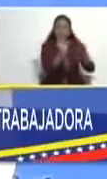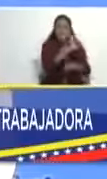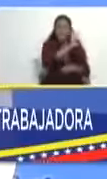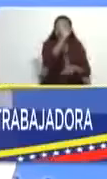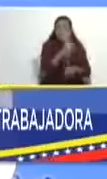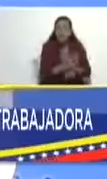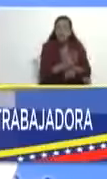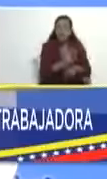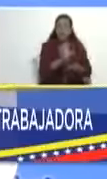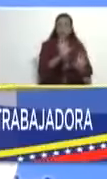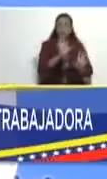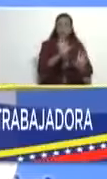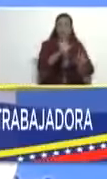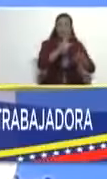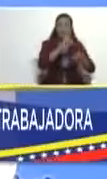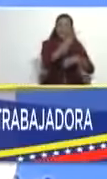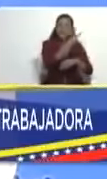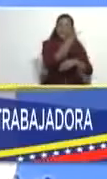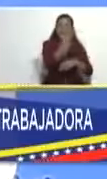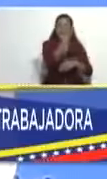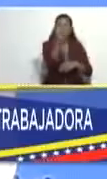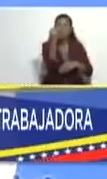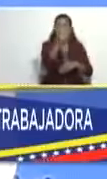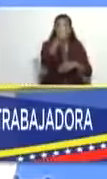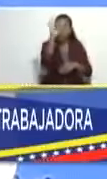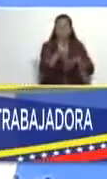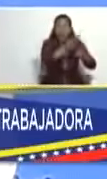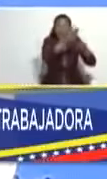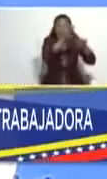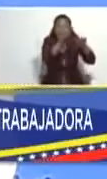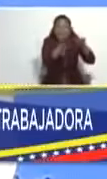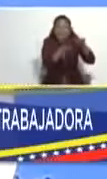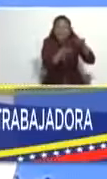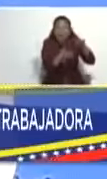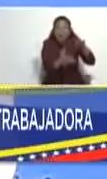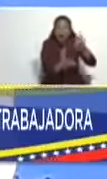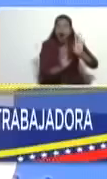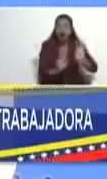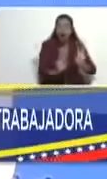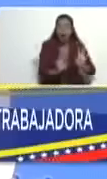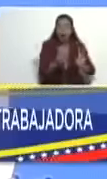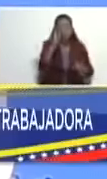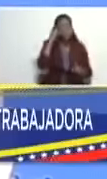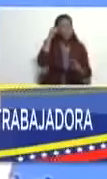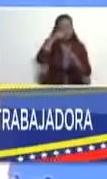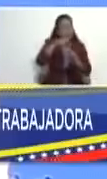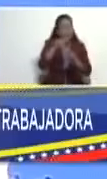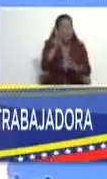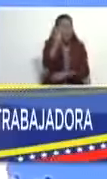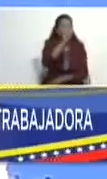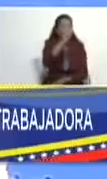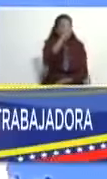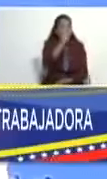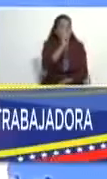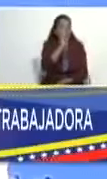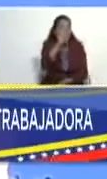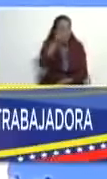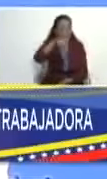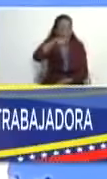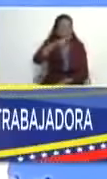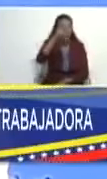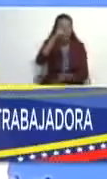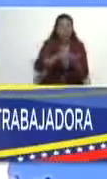de impacto por debajo del 30%, y tiene una proyección anual para este